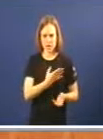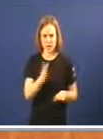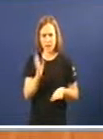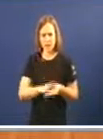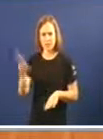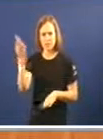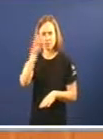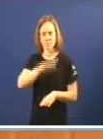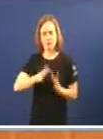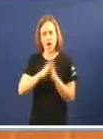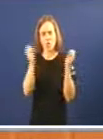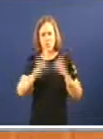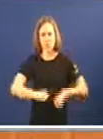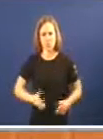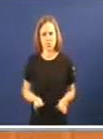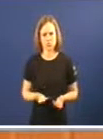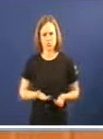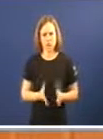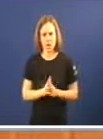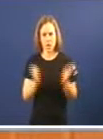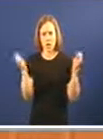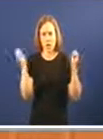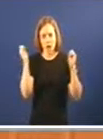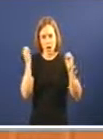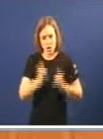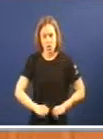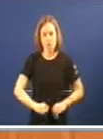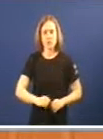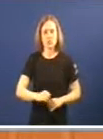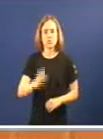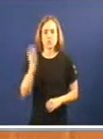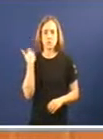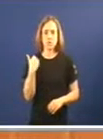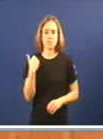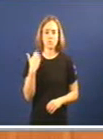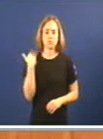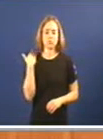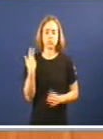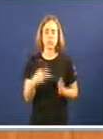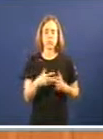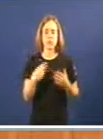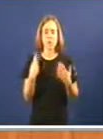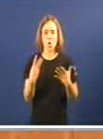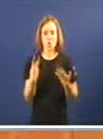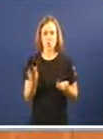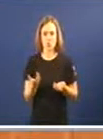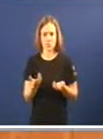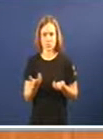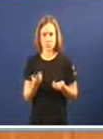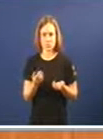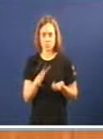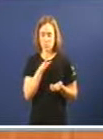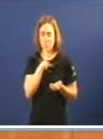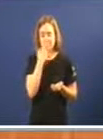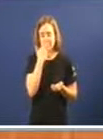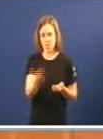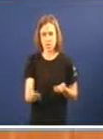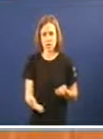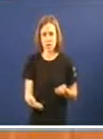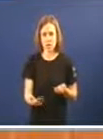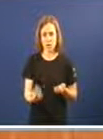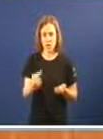esos acuerdos acordados valga la redundancia va cada dos dende o ano 2008 porque sinceramente escoitar